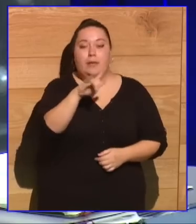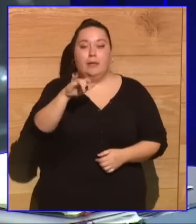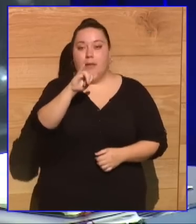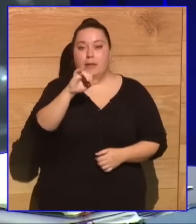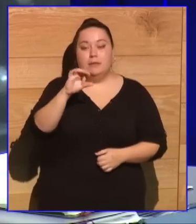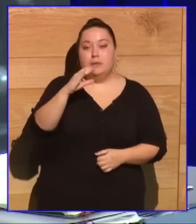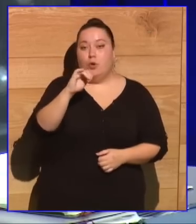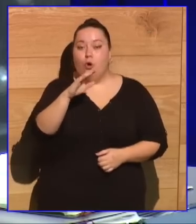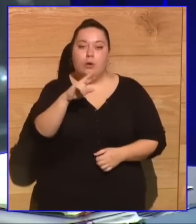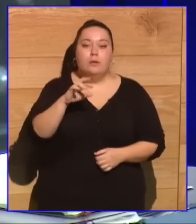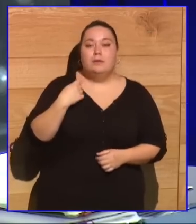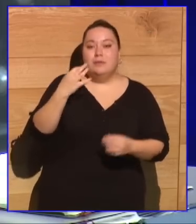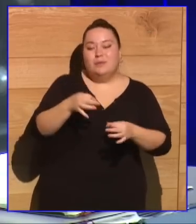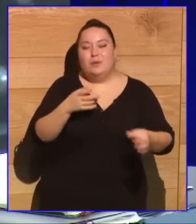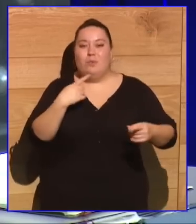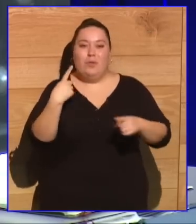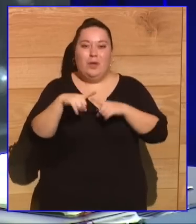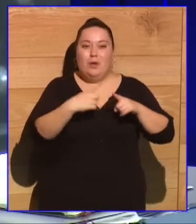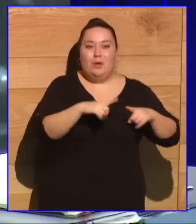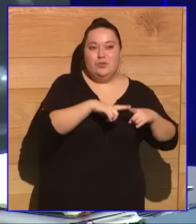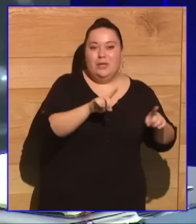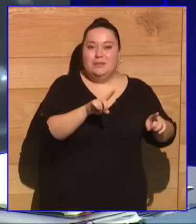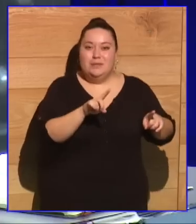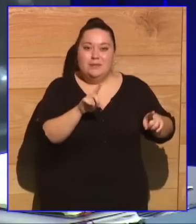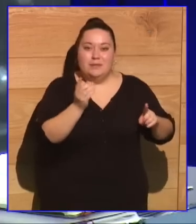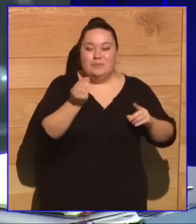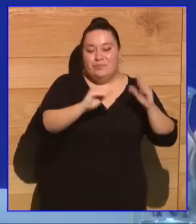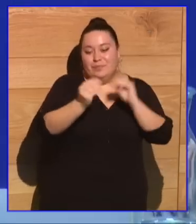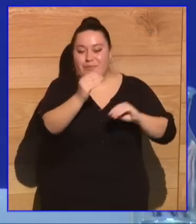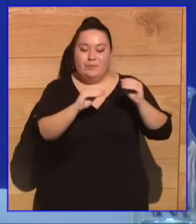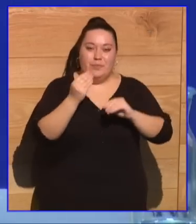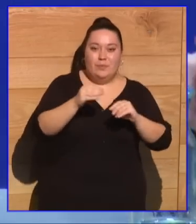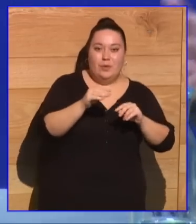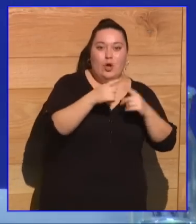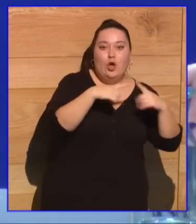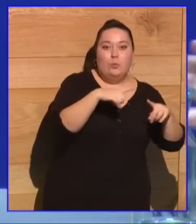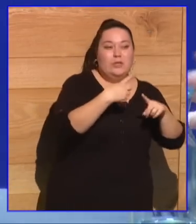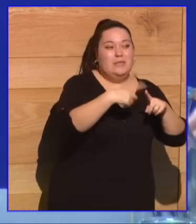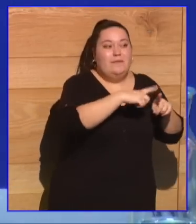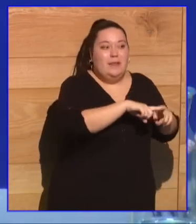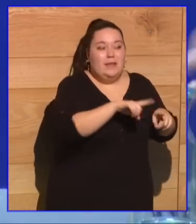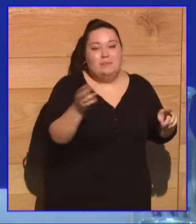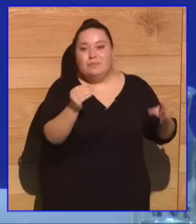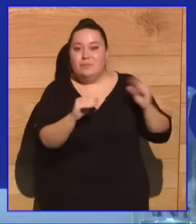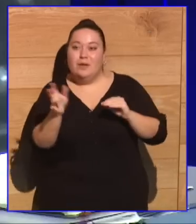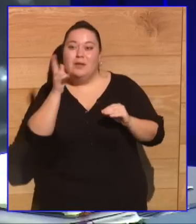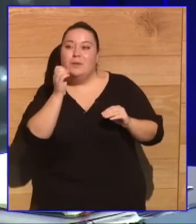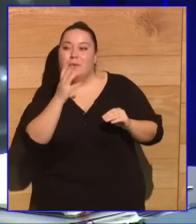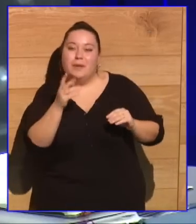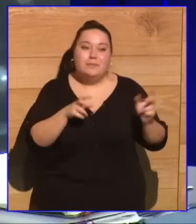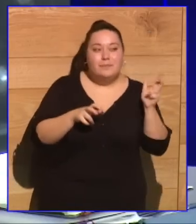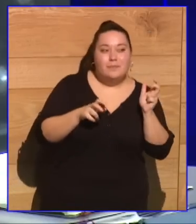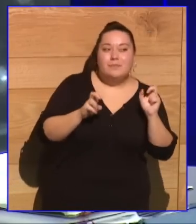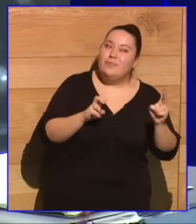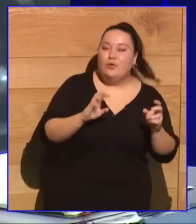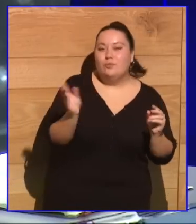siempre tira de mejunjes, de patchworks, de diferentes compositores, cosas que le suenan bien de aquí y de allá, una cosa que saca de un